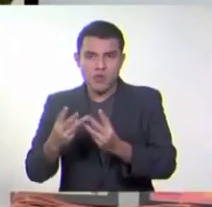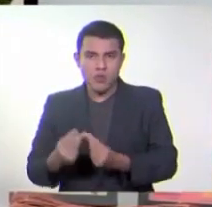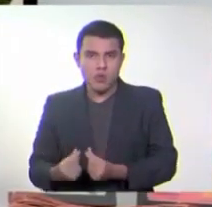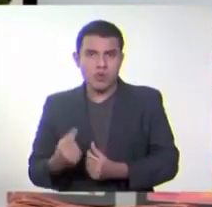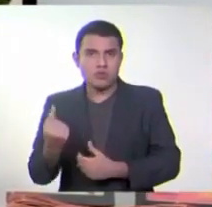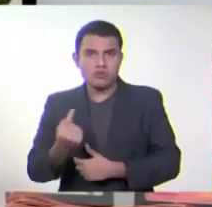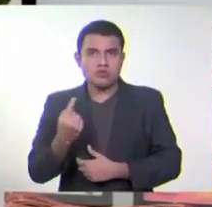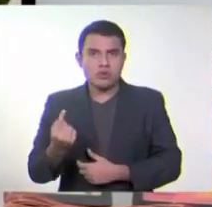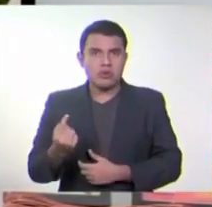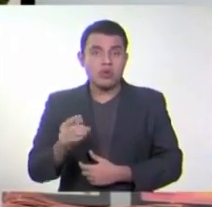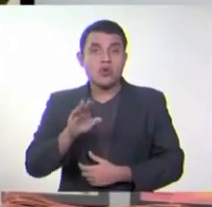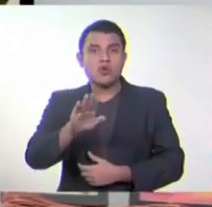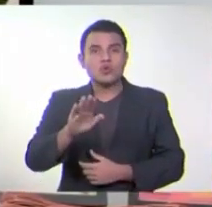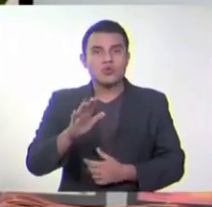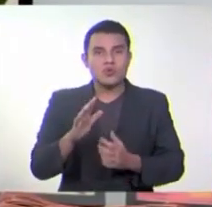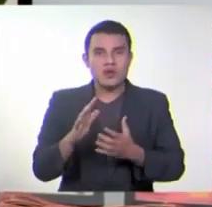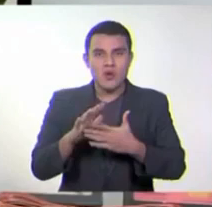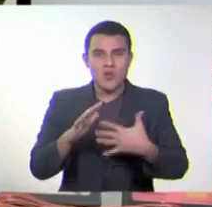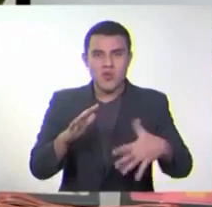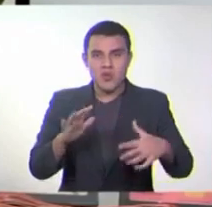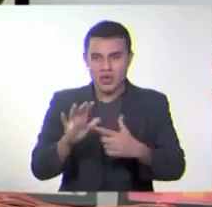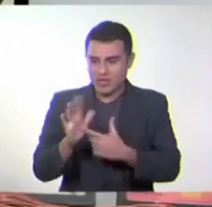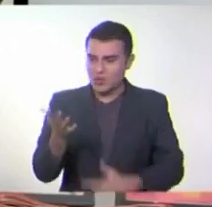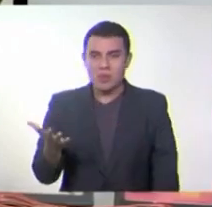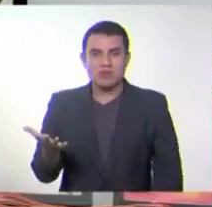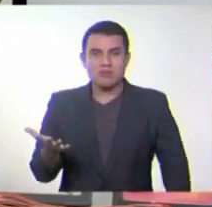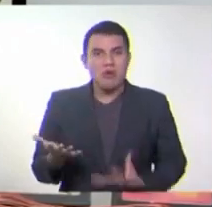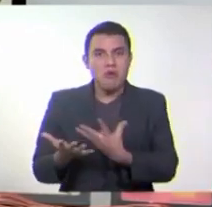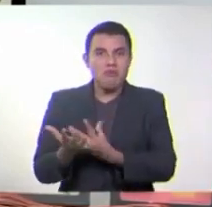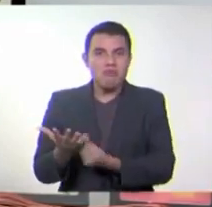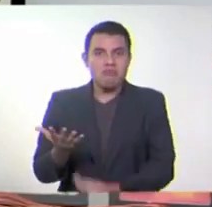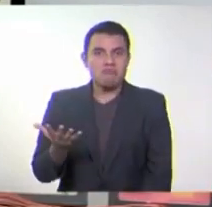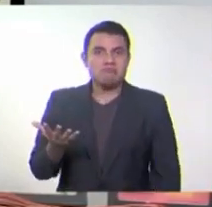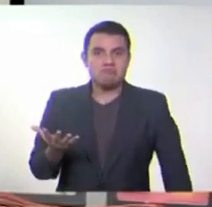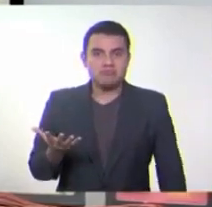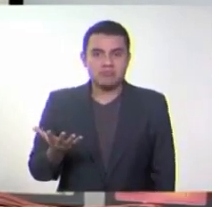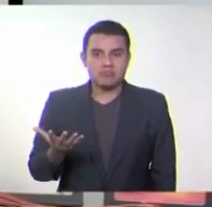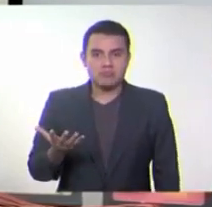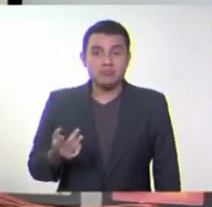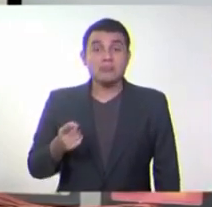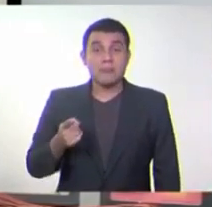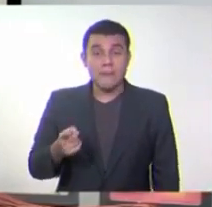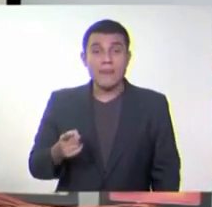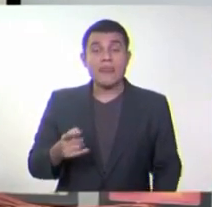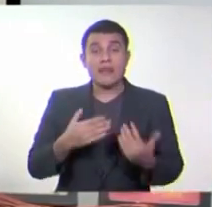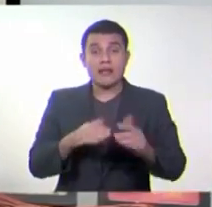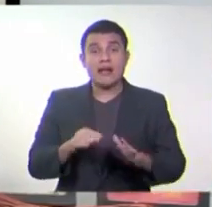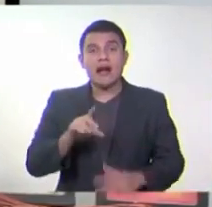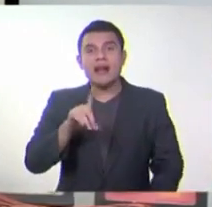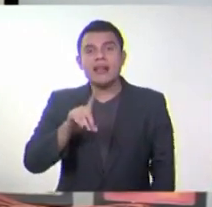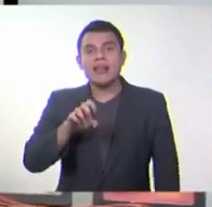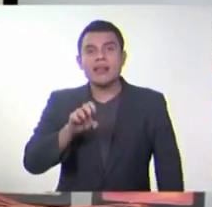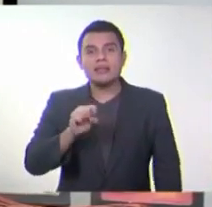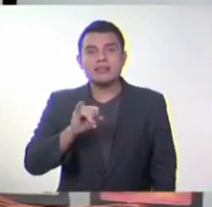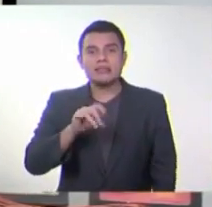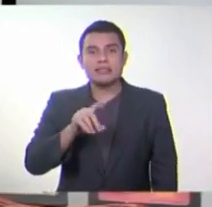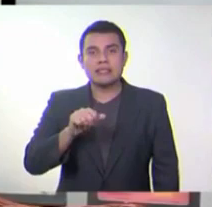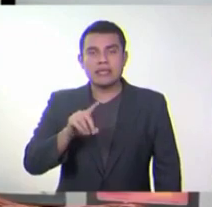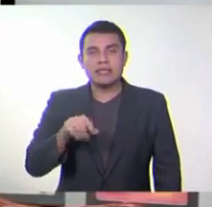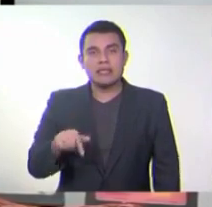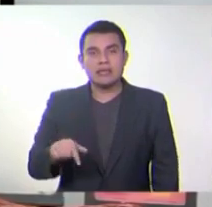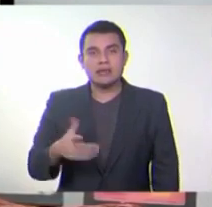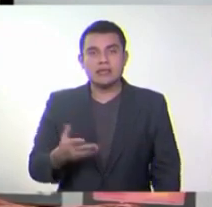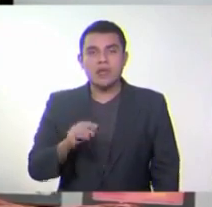el calor de tu mano, y que tenía una variante, y que era la densidad. Para Lecoq, la densidad del galio era